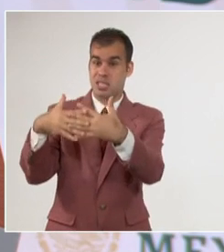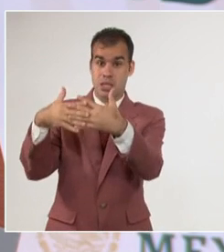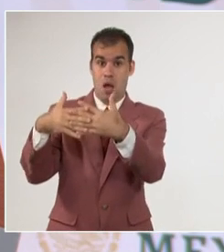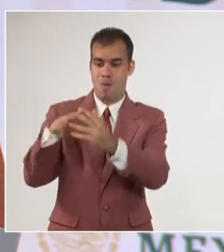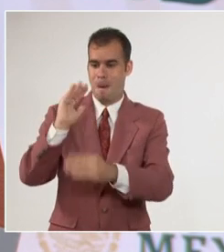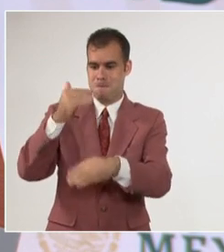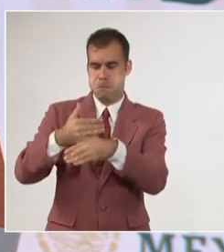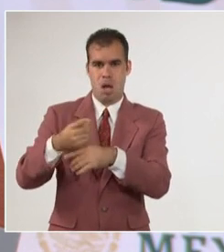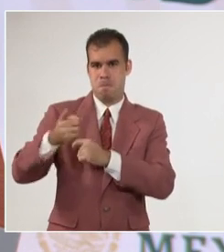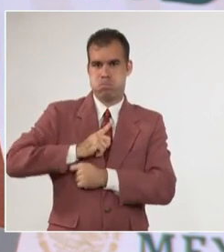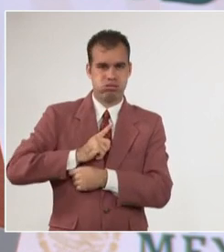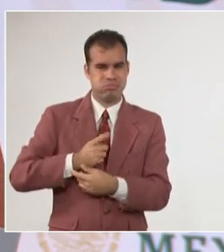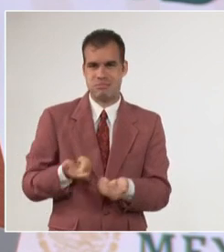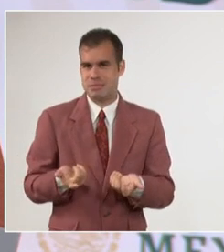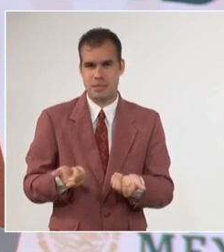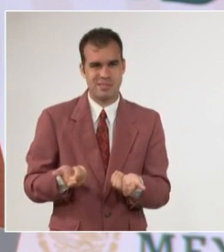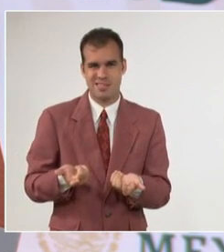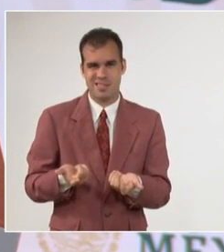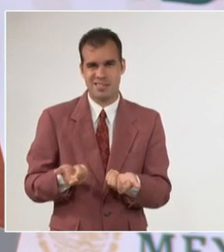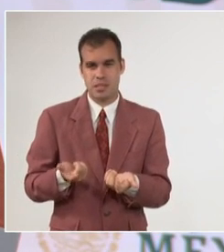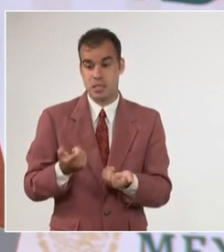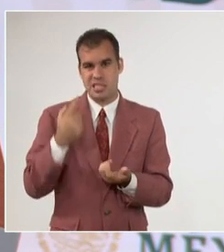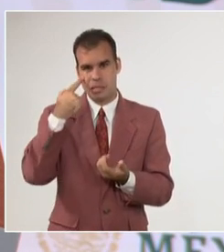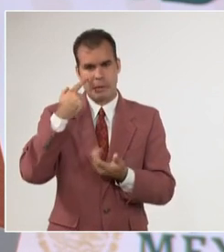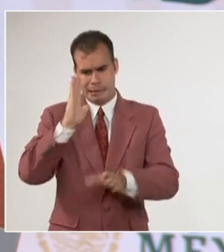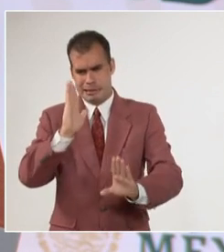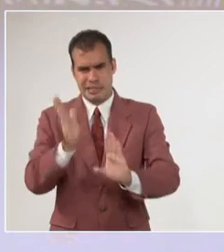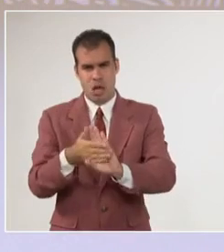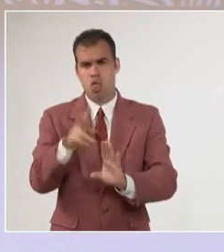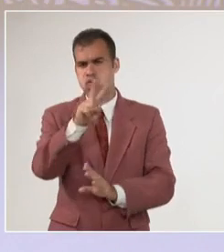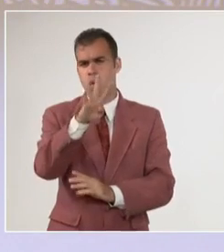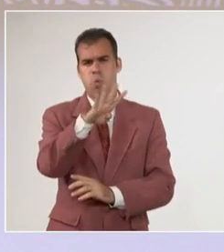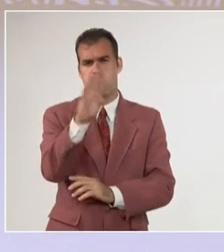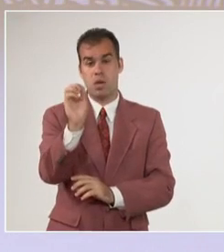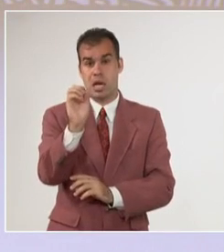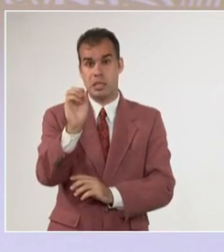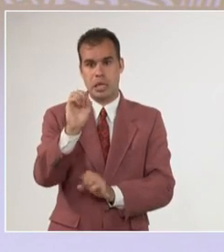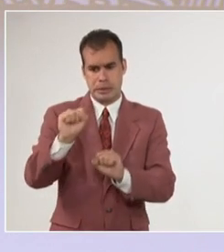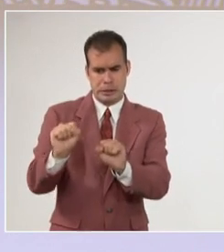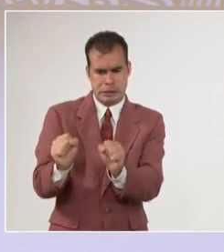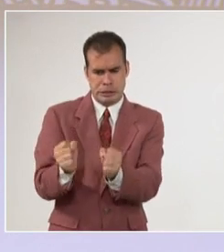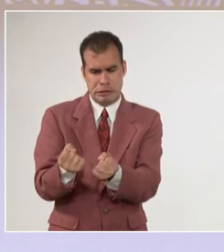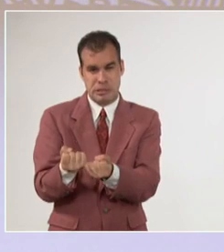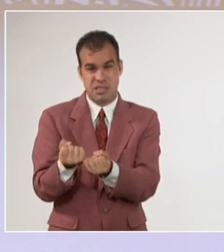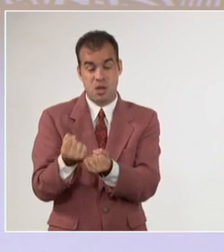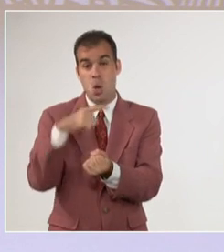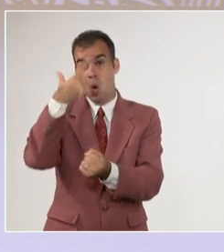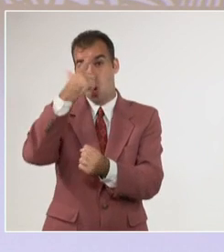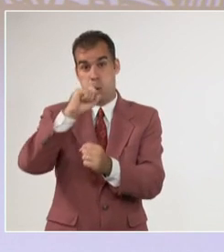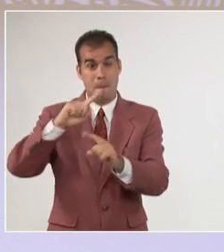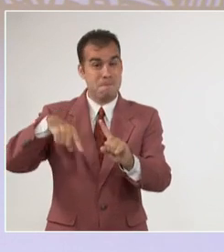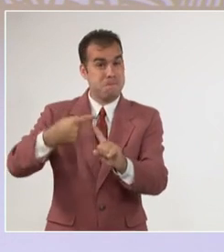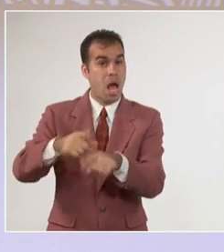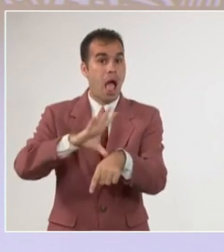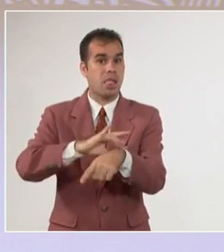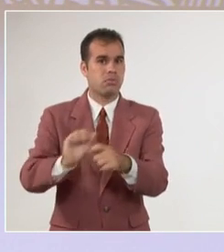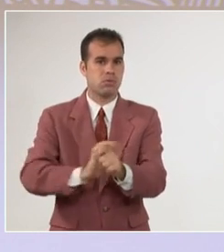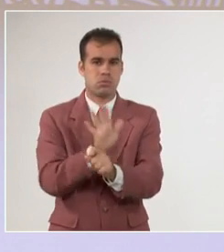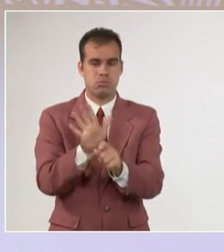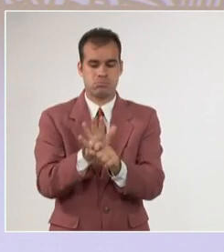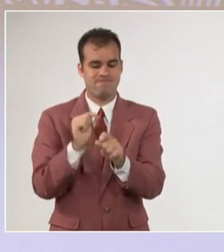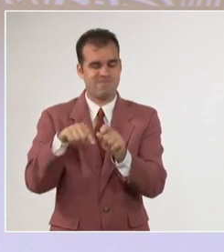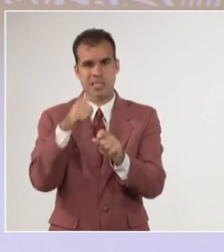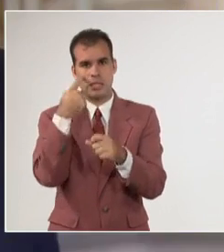recrudecido oportunistamente, con más de 240 medidas en medio de la pandemia de la COVID-19, que tan